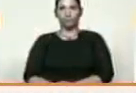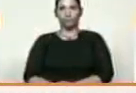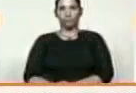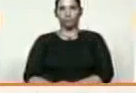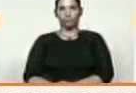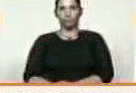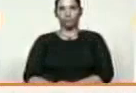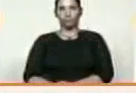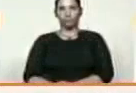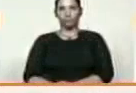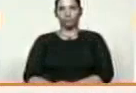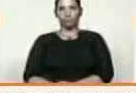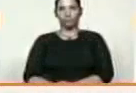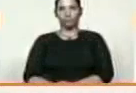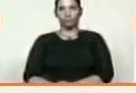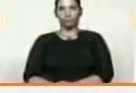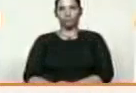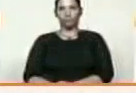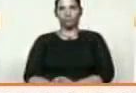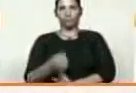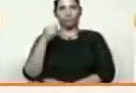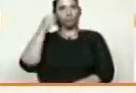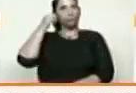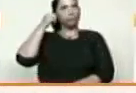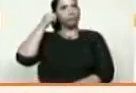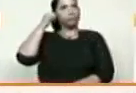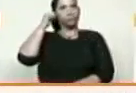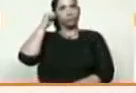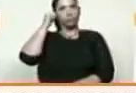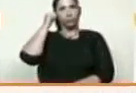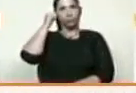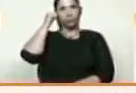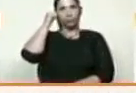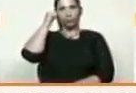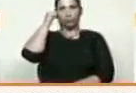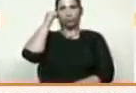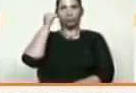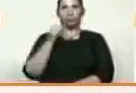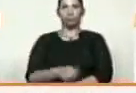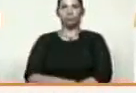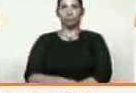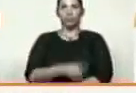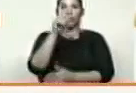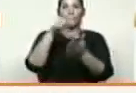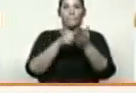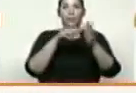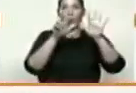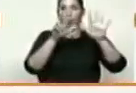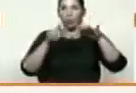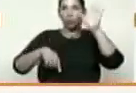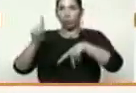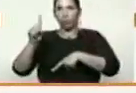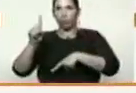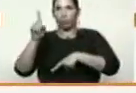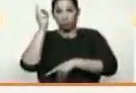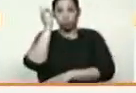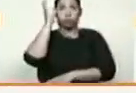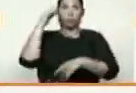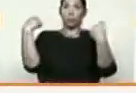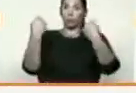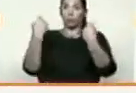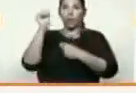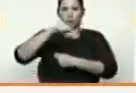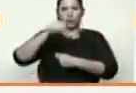Debo hacer una salvedad. La de 1811 tiene una iniciativa popular, es